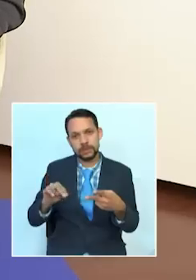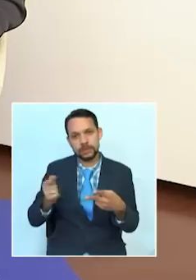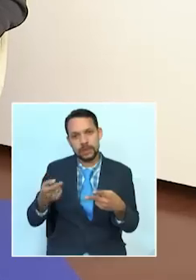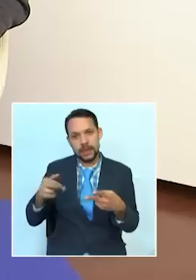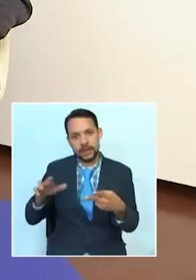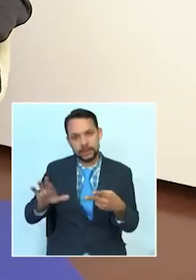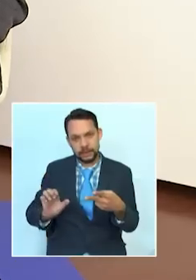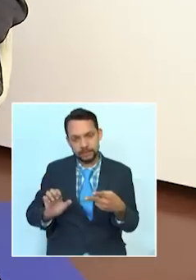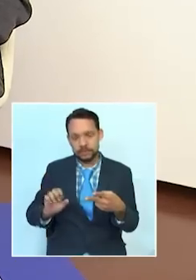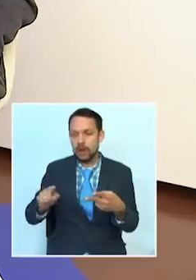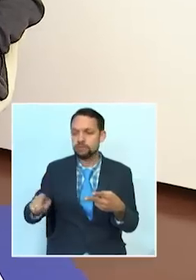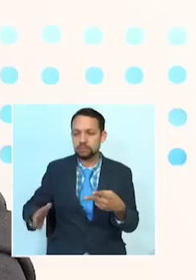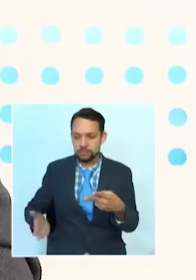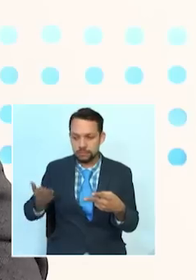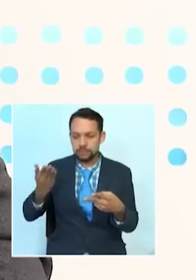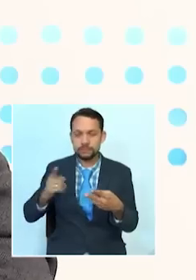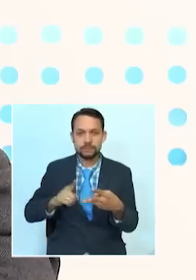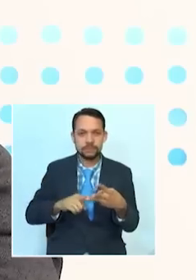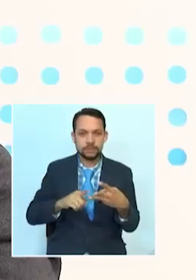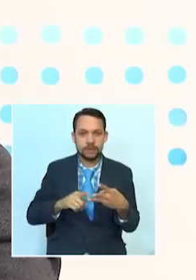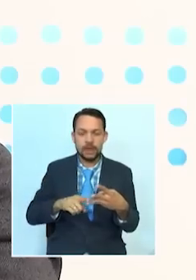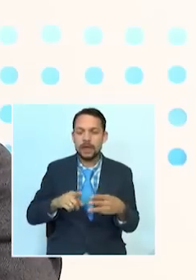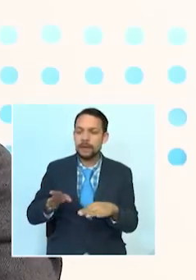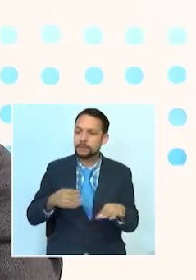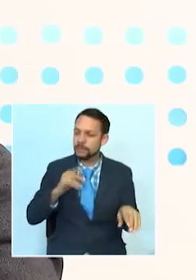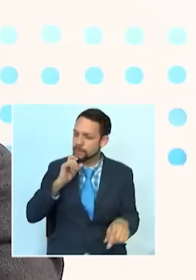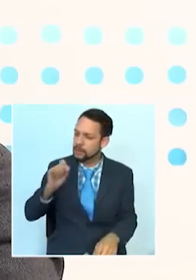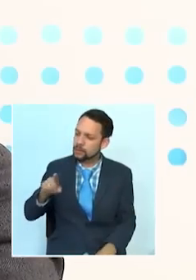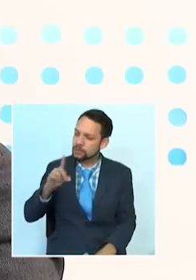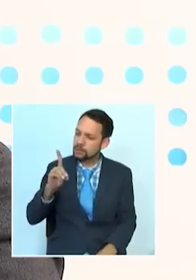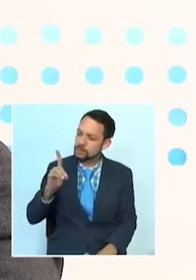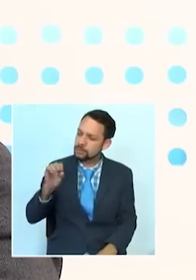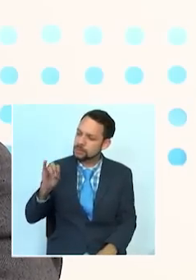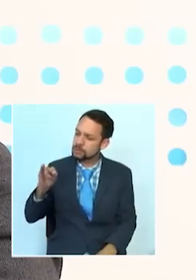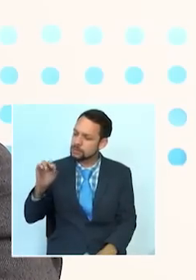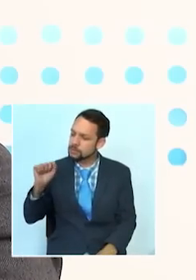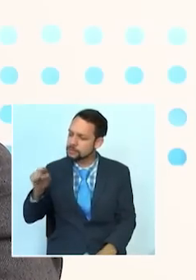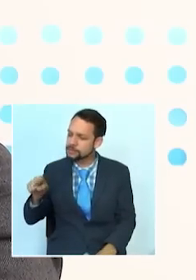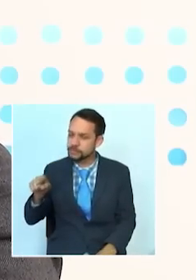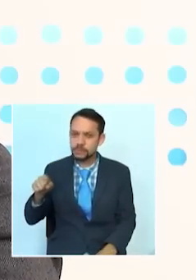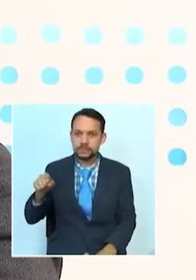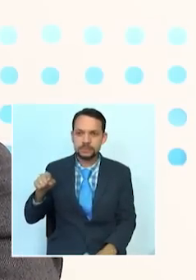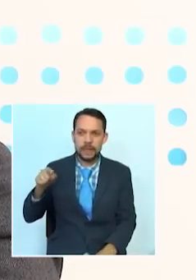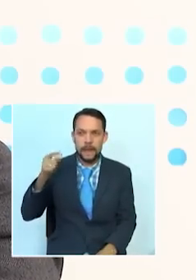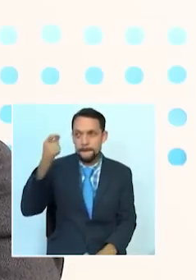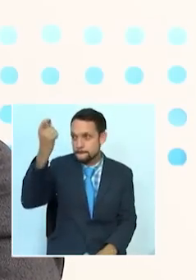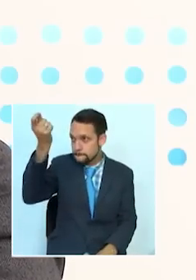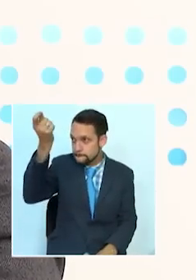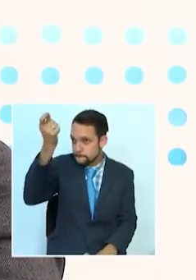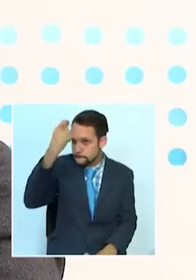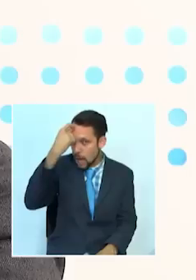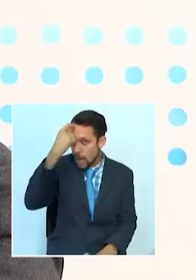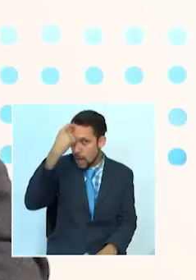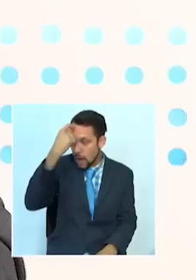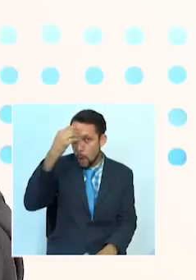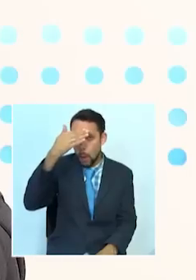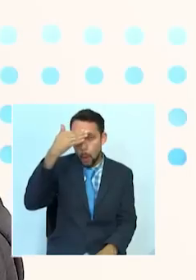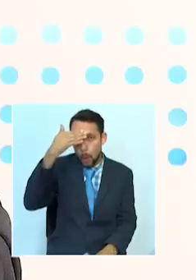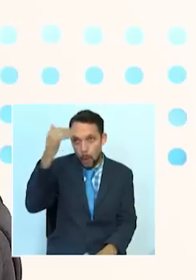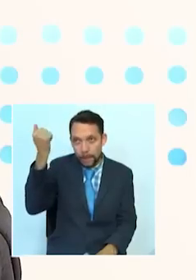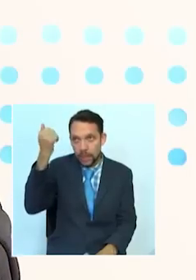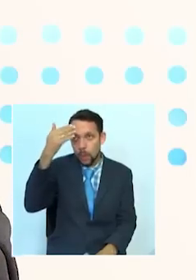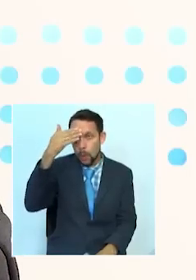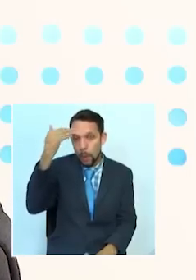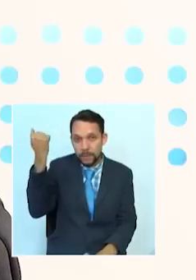agua Diana María Méndez eh Me gustaría saber para la memoria qué podría recomendarme he dejado mi